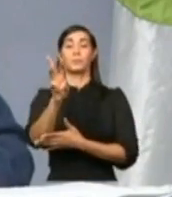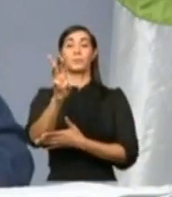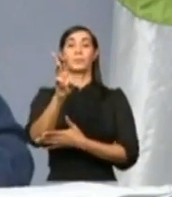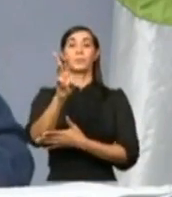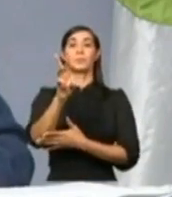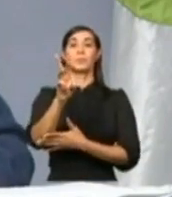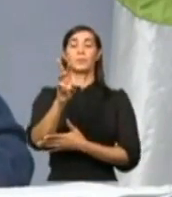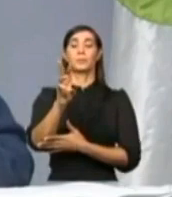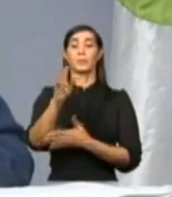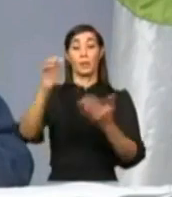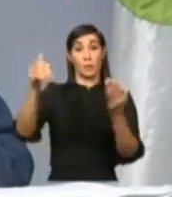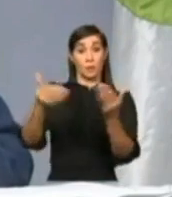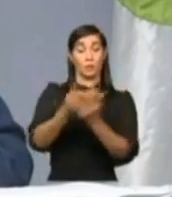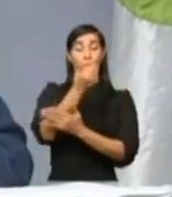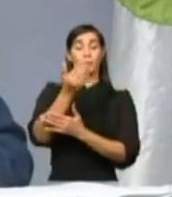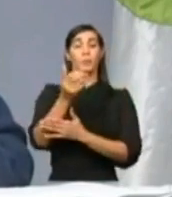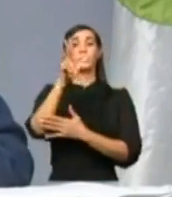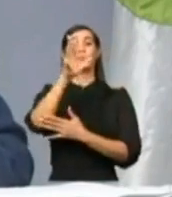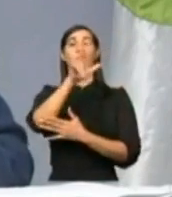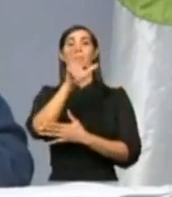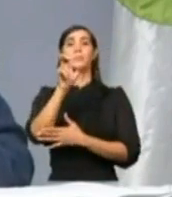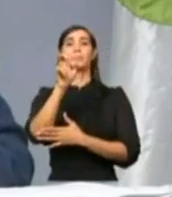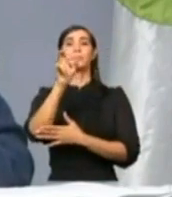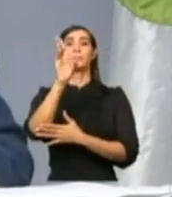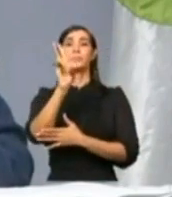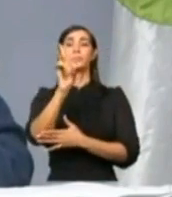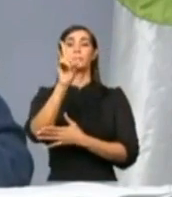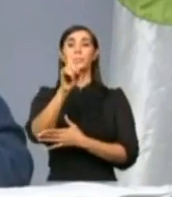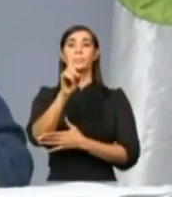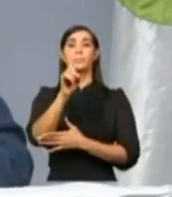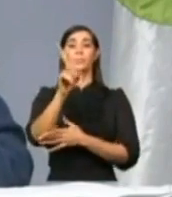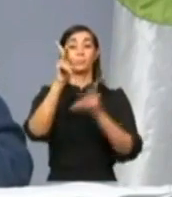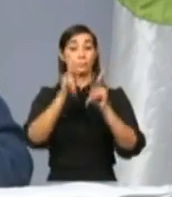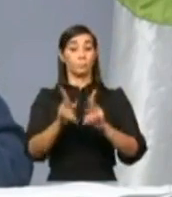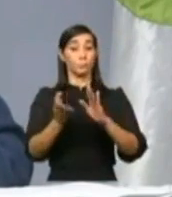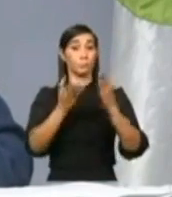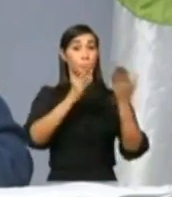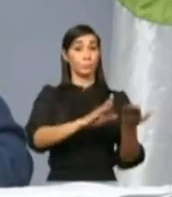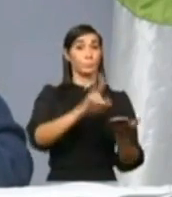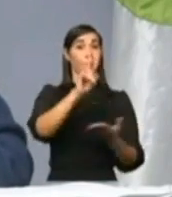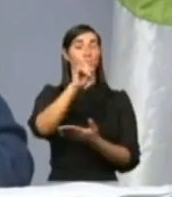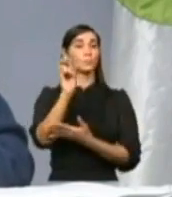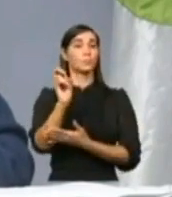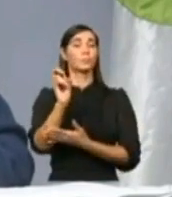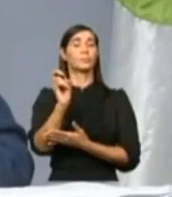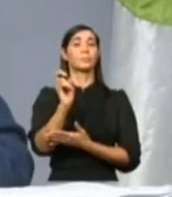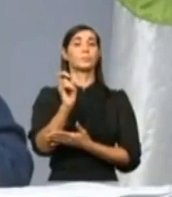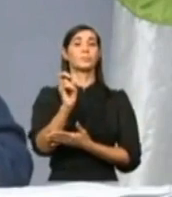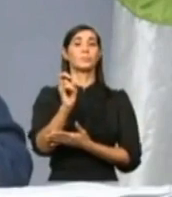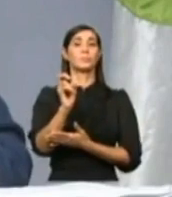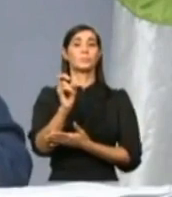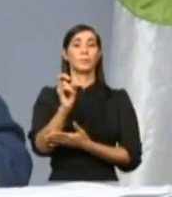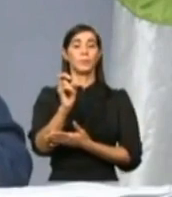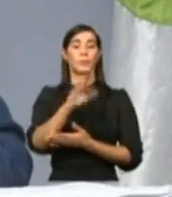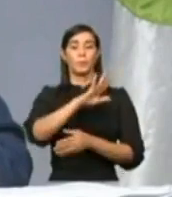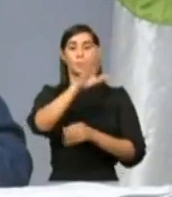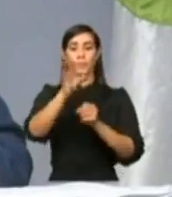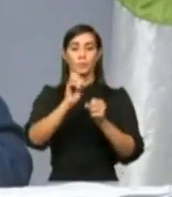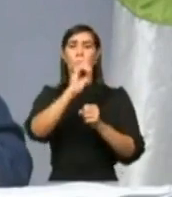nuevos, 371. Fallecidos, 200. Tasa de letalidad,